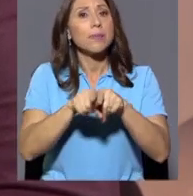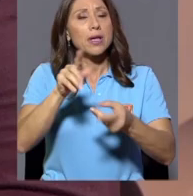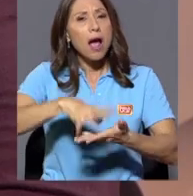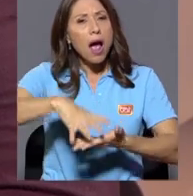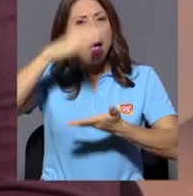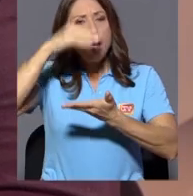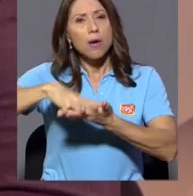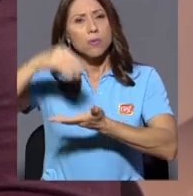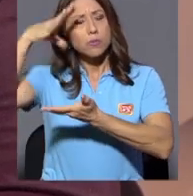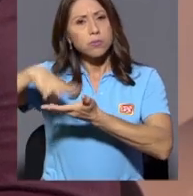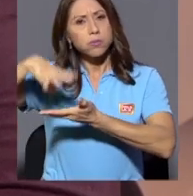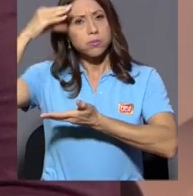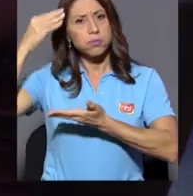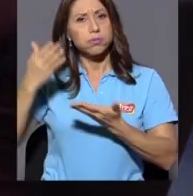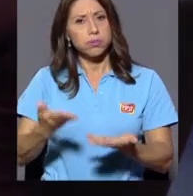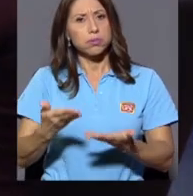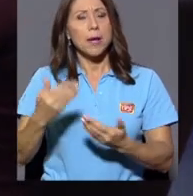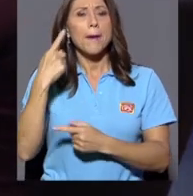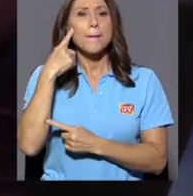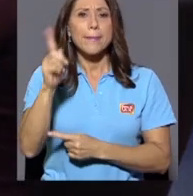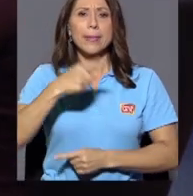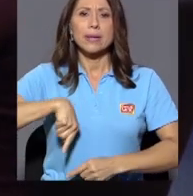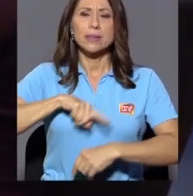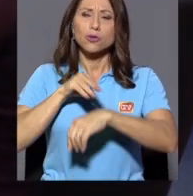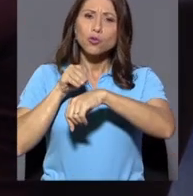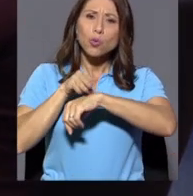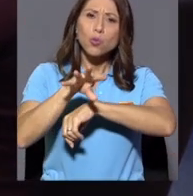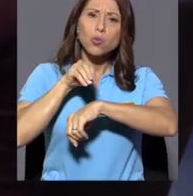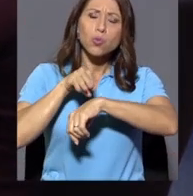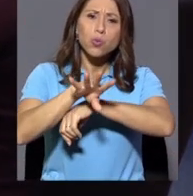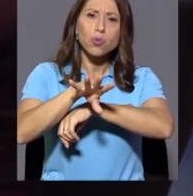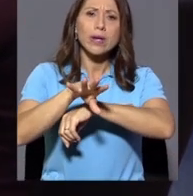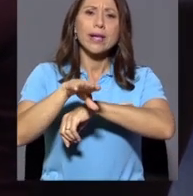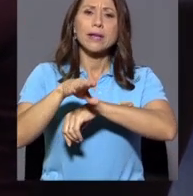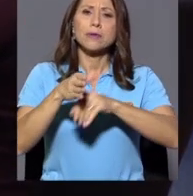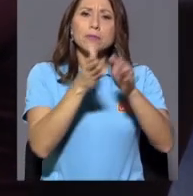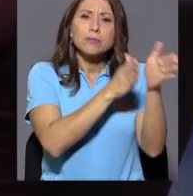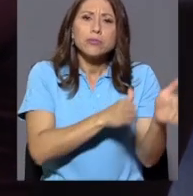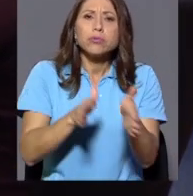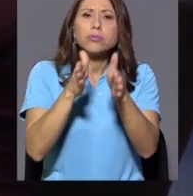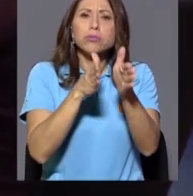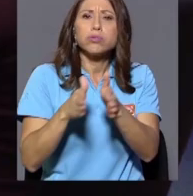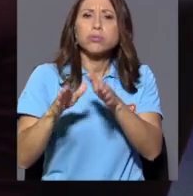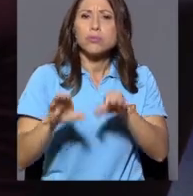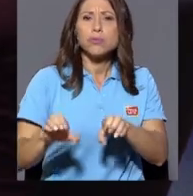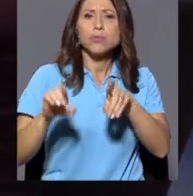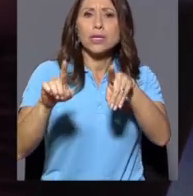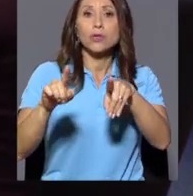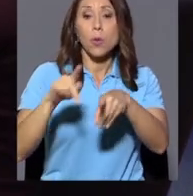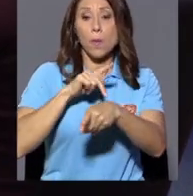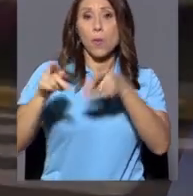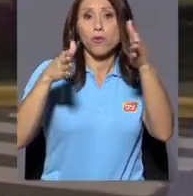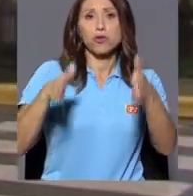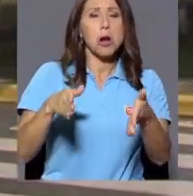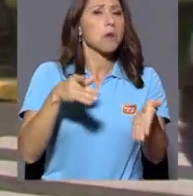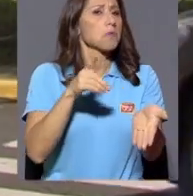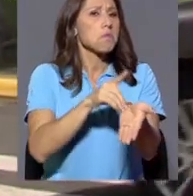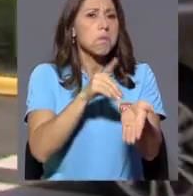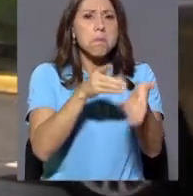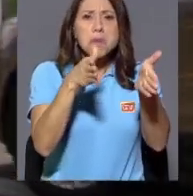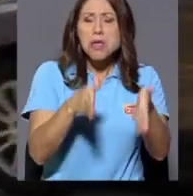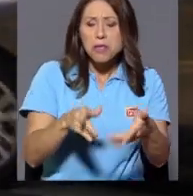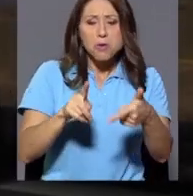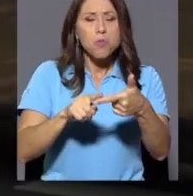también los aprendizajes que se tomaron para que incida mos en nuestra formación para que un profesional sea un